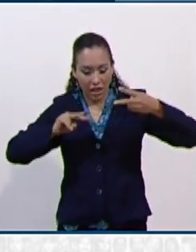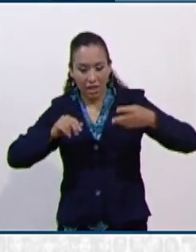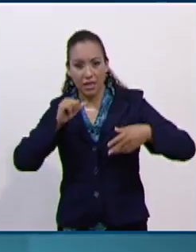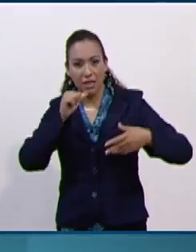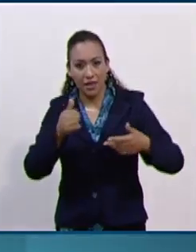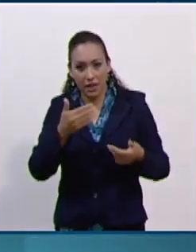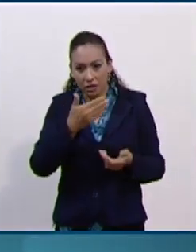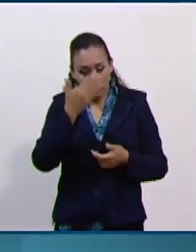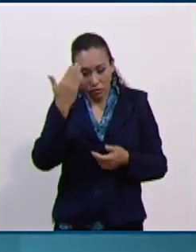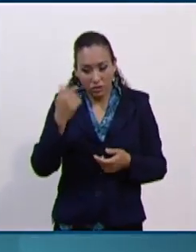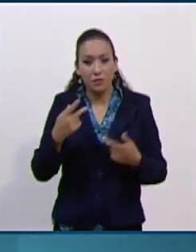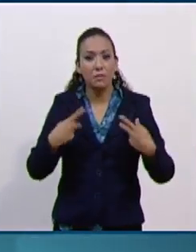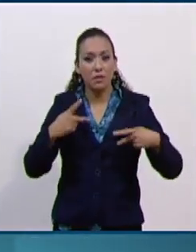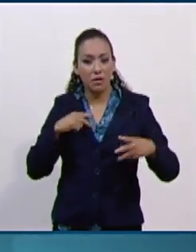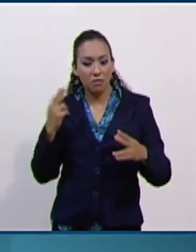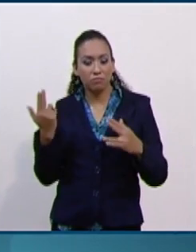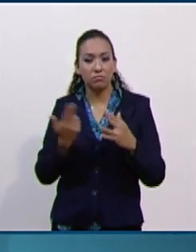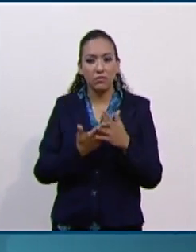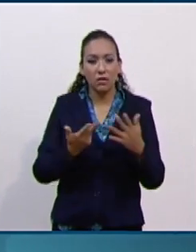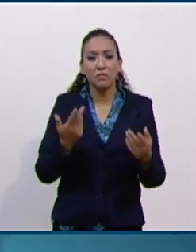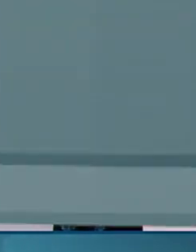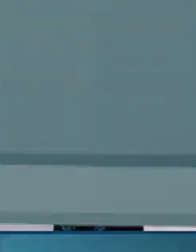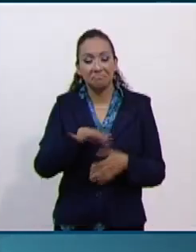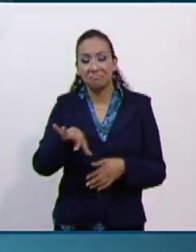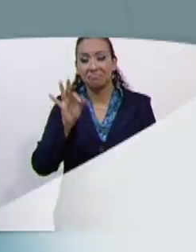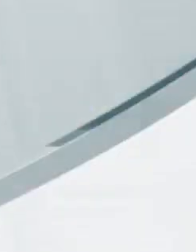de los agresores.